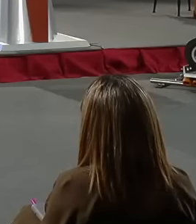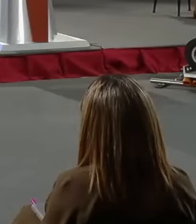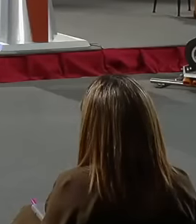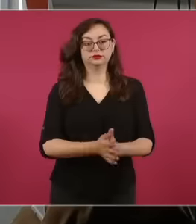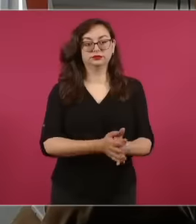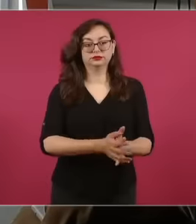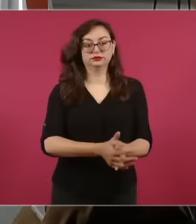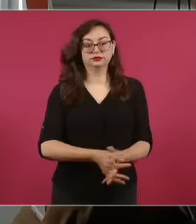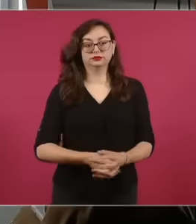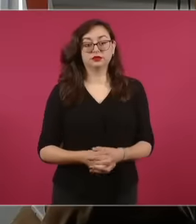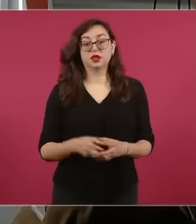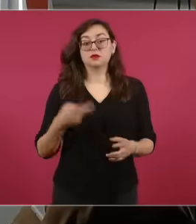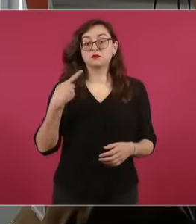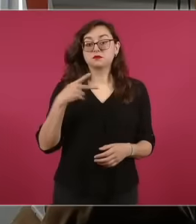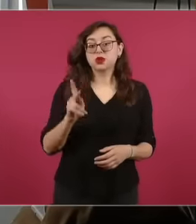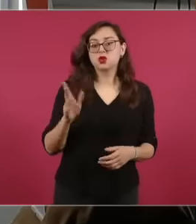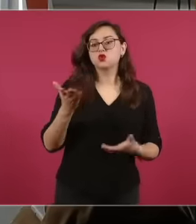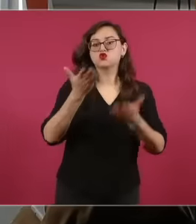las leyes.